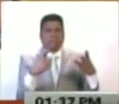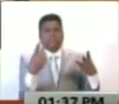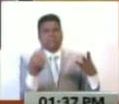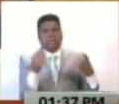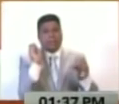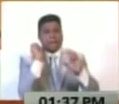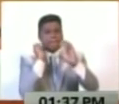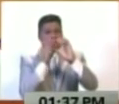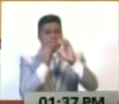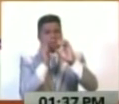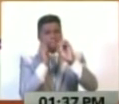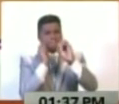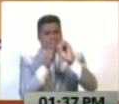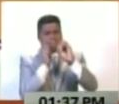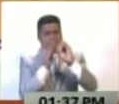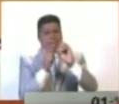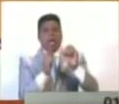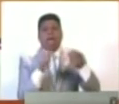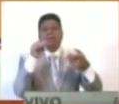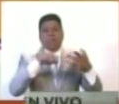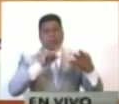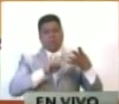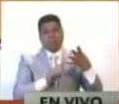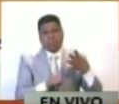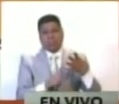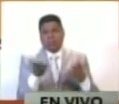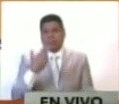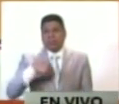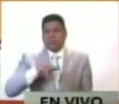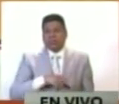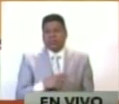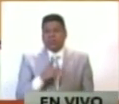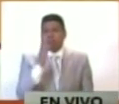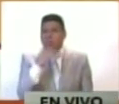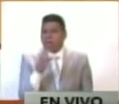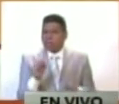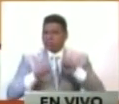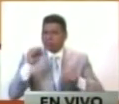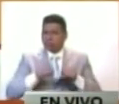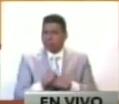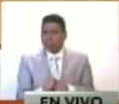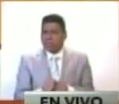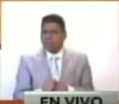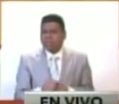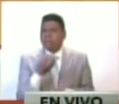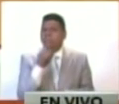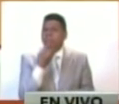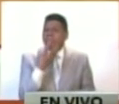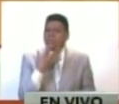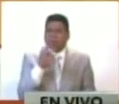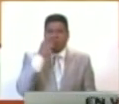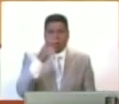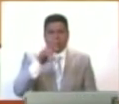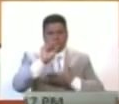minerales también más importantes del planeta. Nosotros no tenemos la menor duda que es también para beneficio de nuestros pueblos del